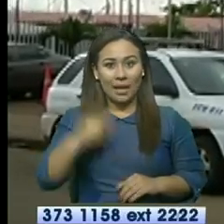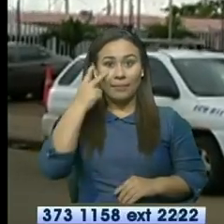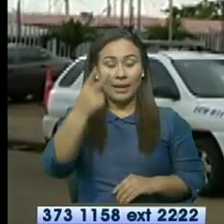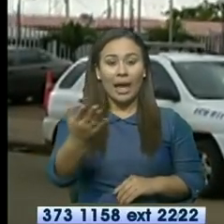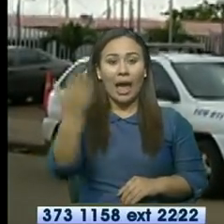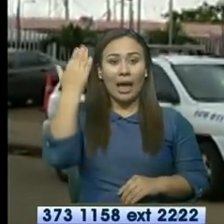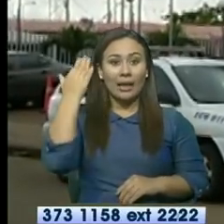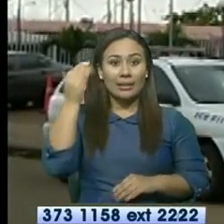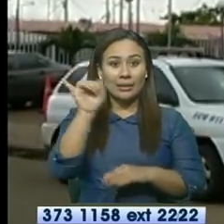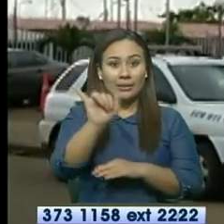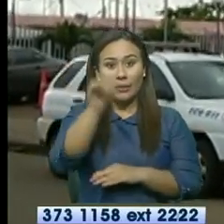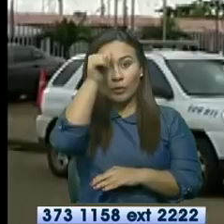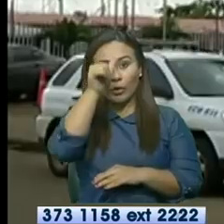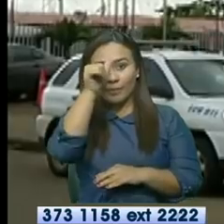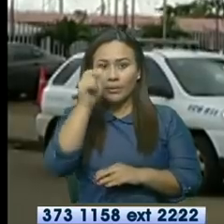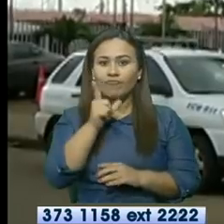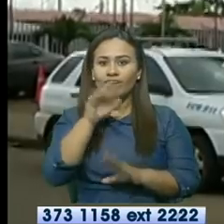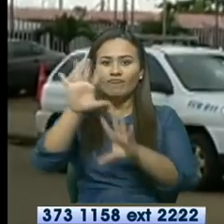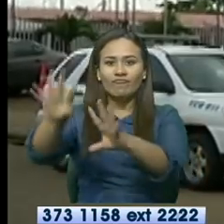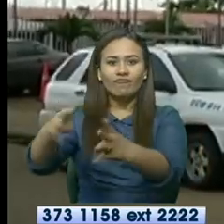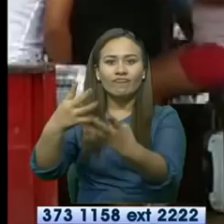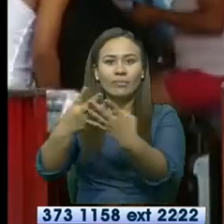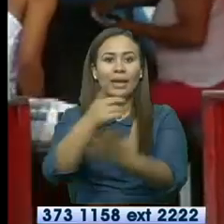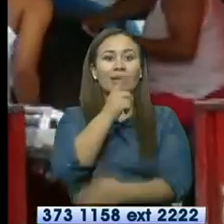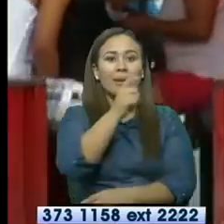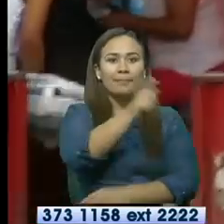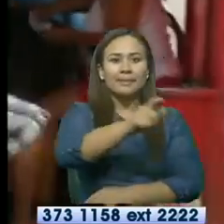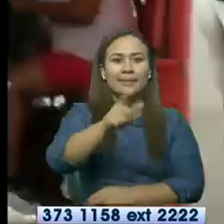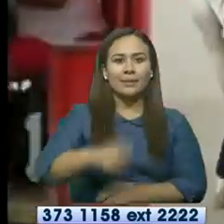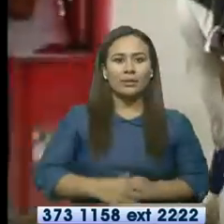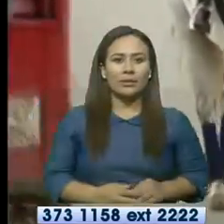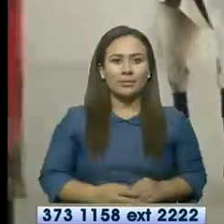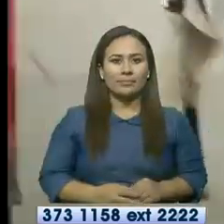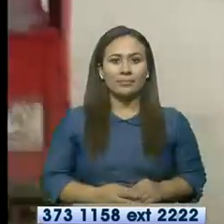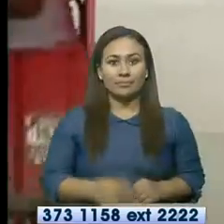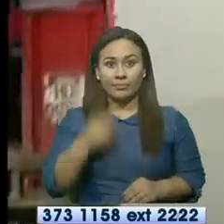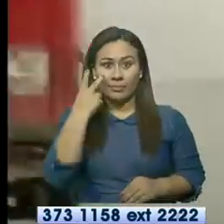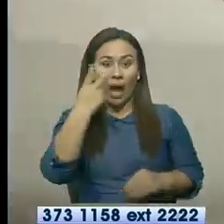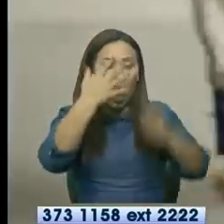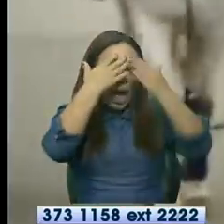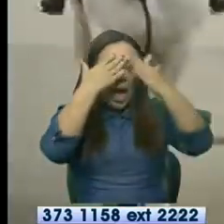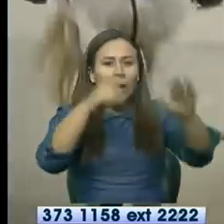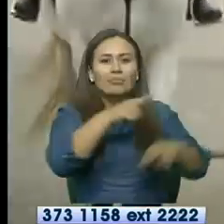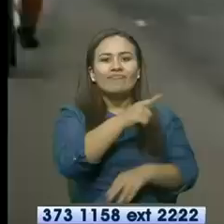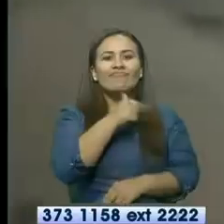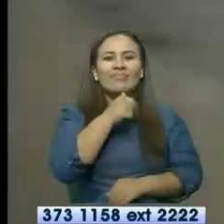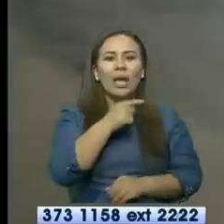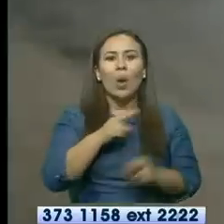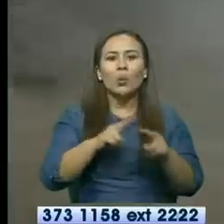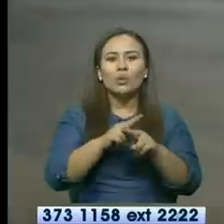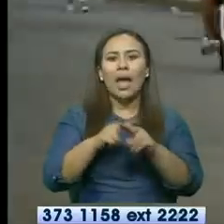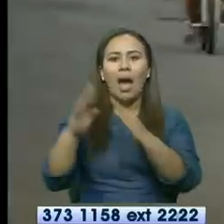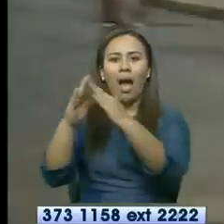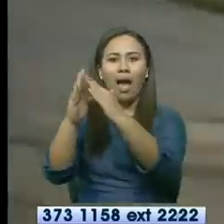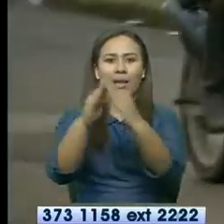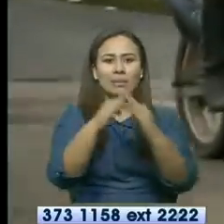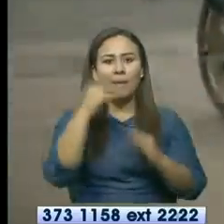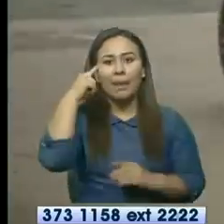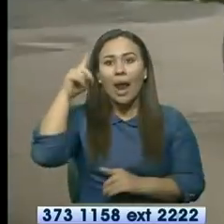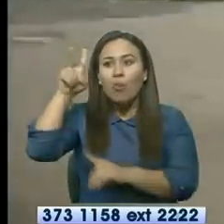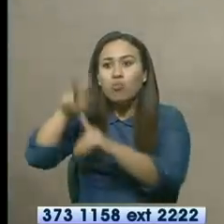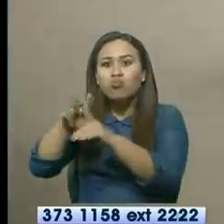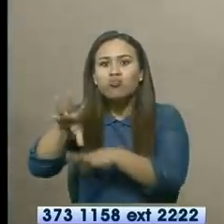semana se logró capturar a cuatro personas a quienes se les descubrió que utilizaban los domicilios que fueron donados por el